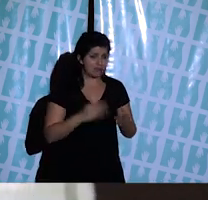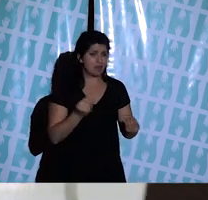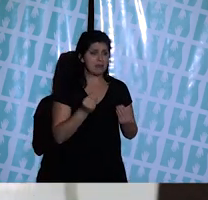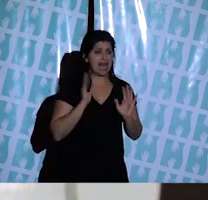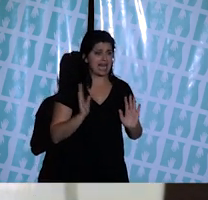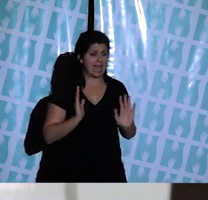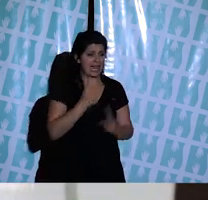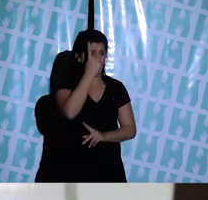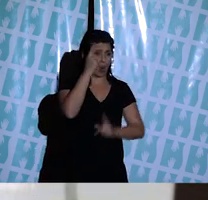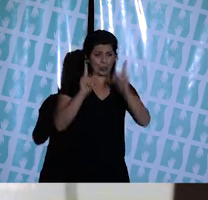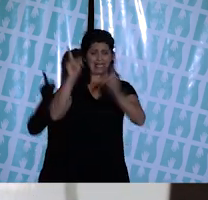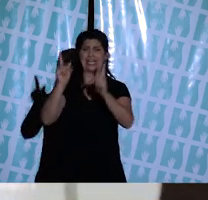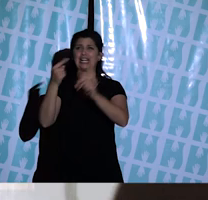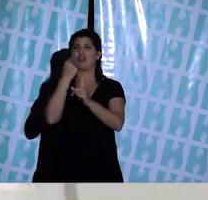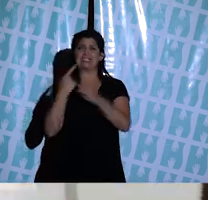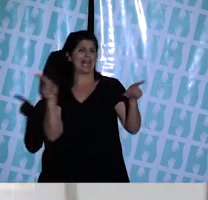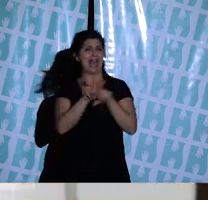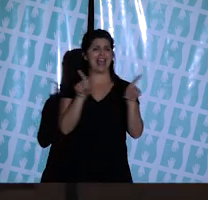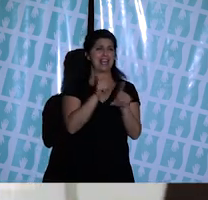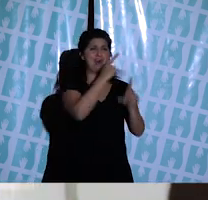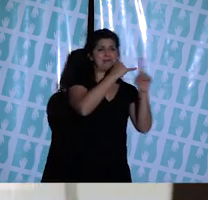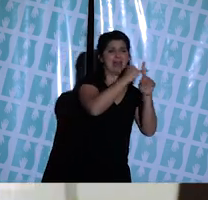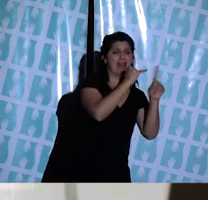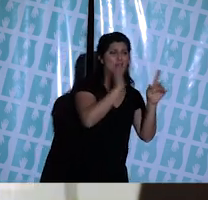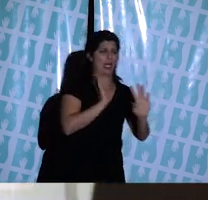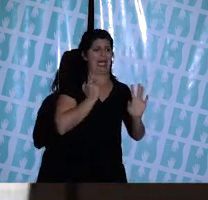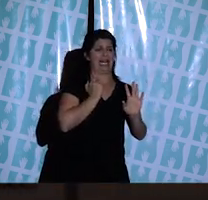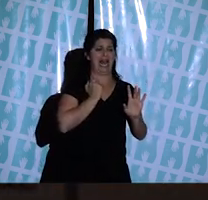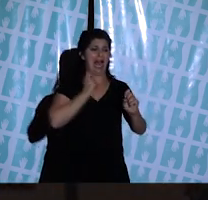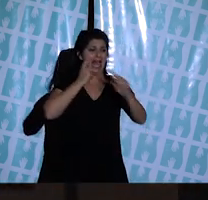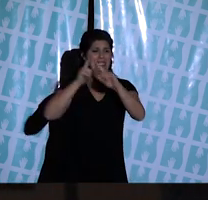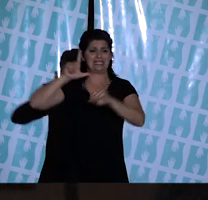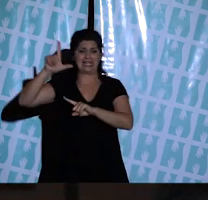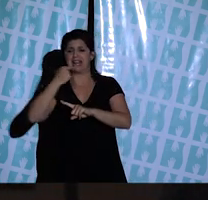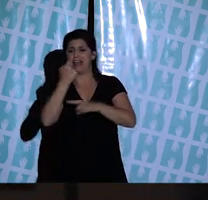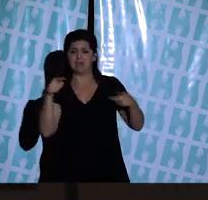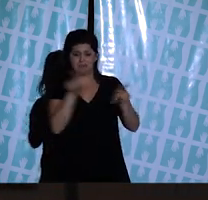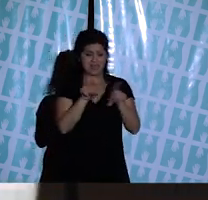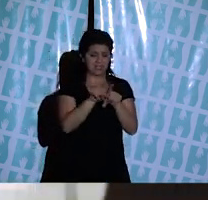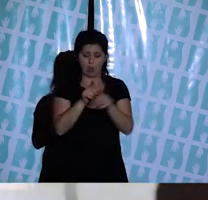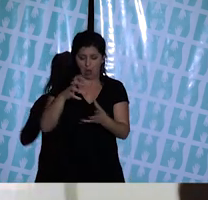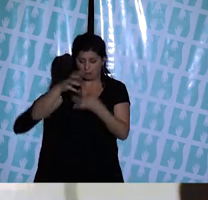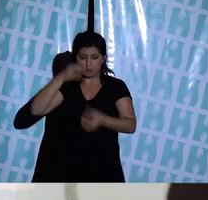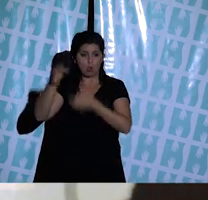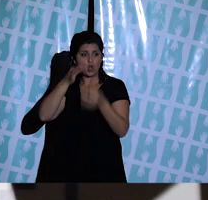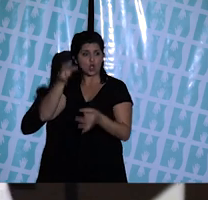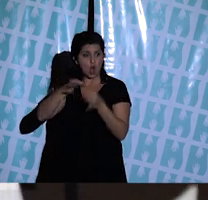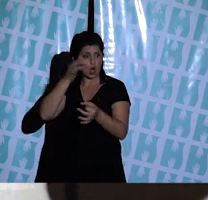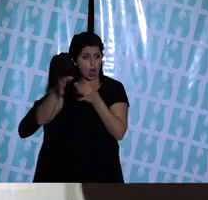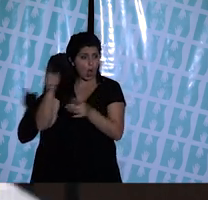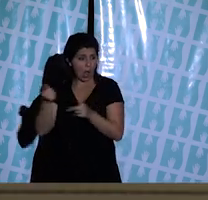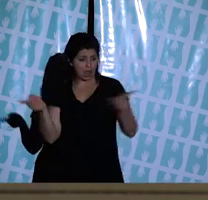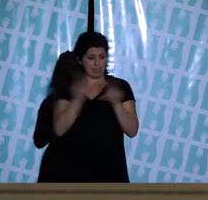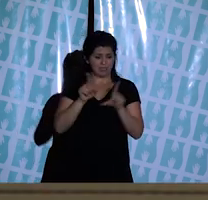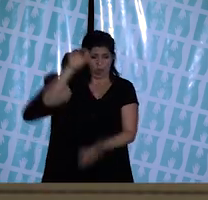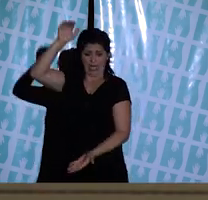un kilo vale lo mismo que medio kilo. Que el extra large vale lo mismo que el pochoclo chico. Pero después lo